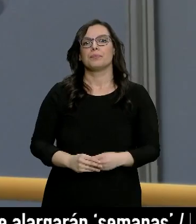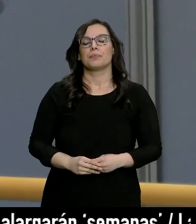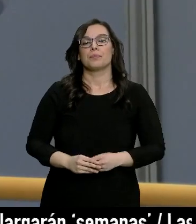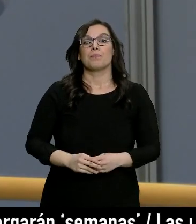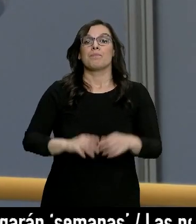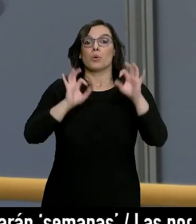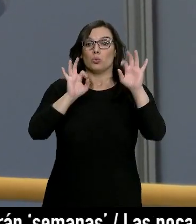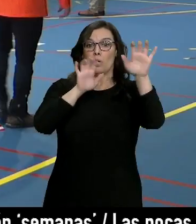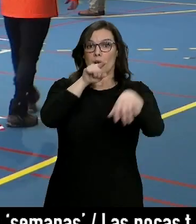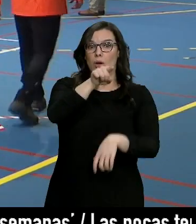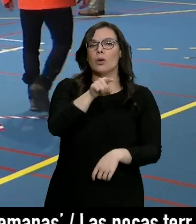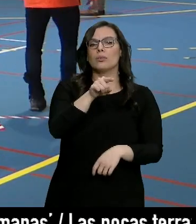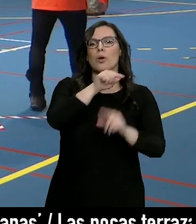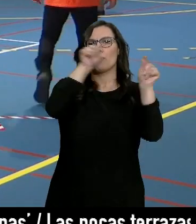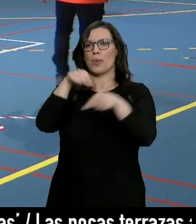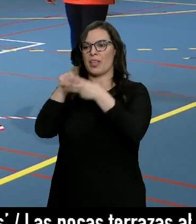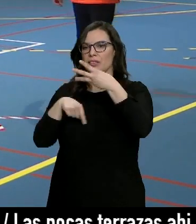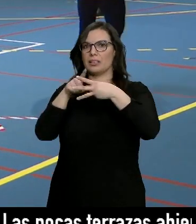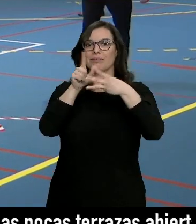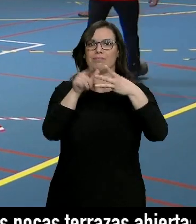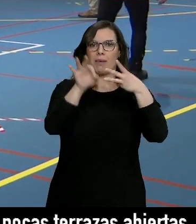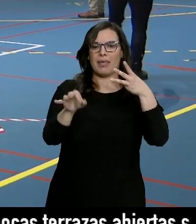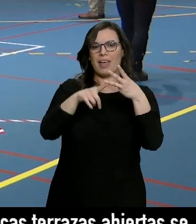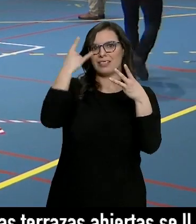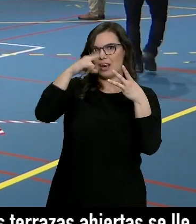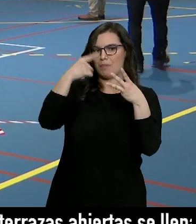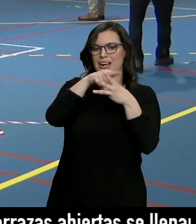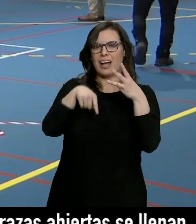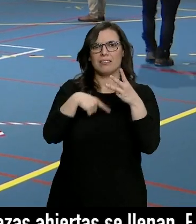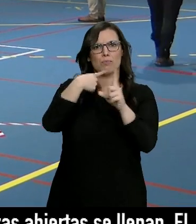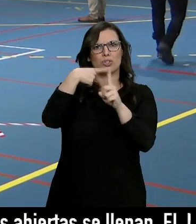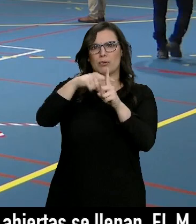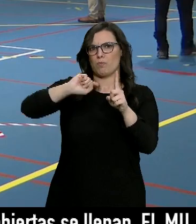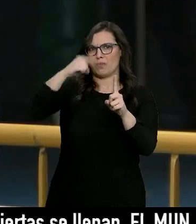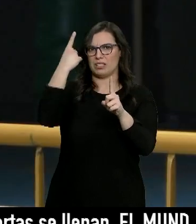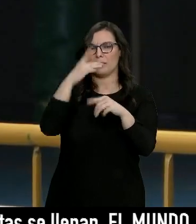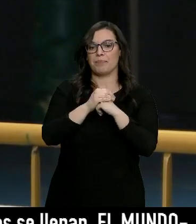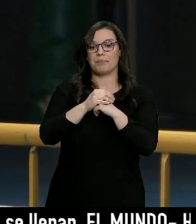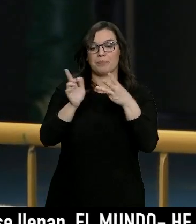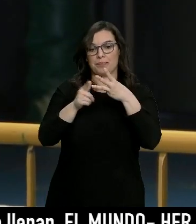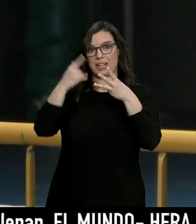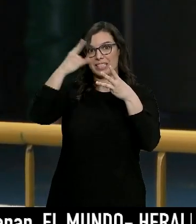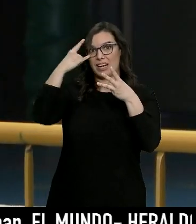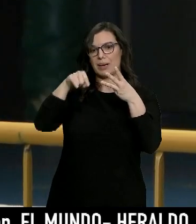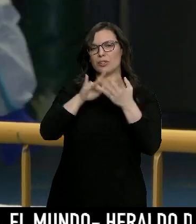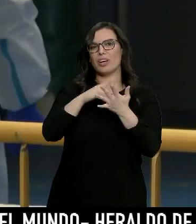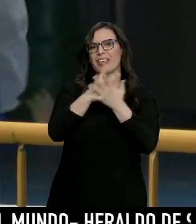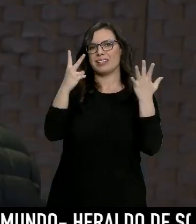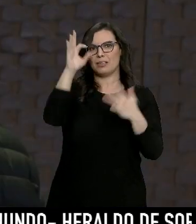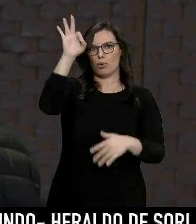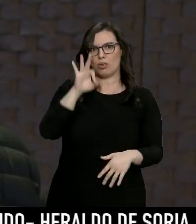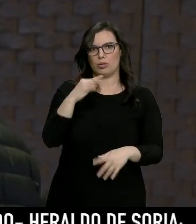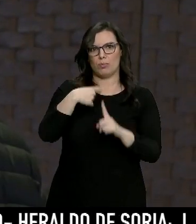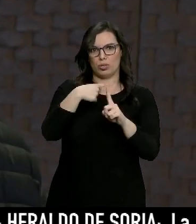León es precisamente una de las 3 provincias junto a Palencia y Salamanca con más positividad. Esta última, Salamanca, con un